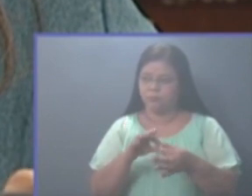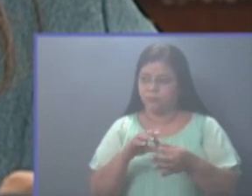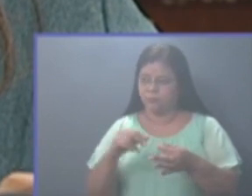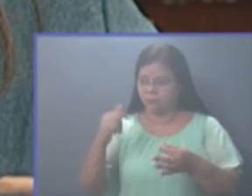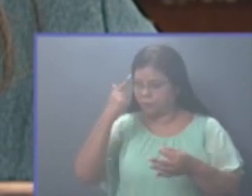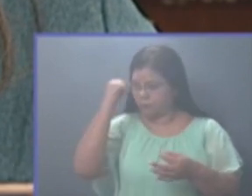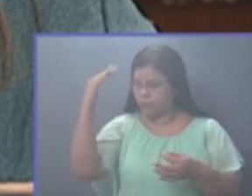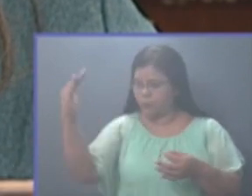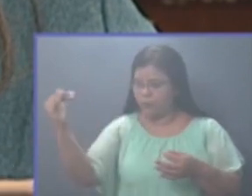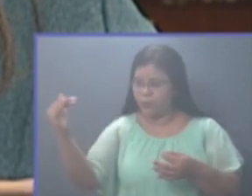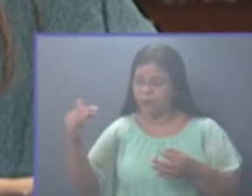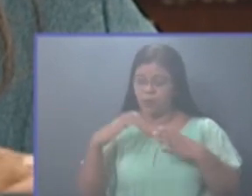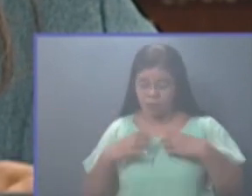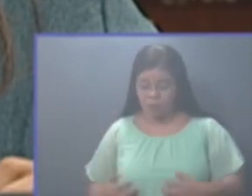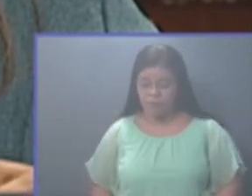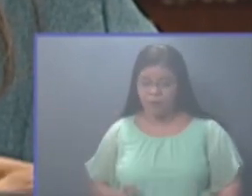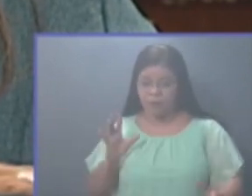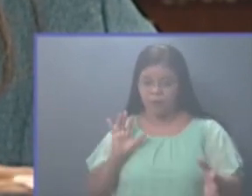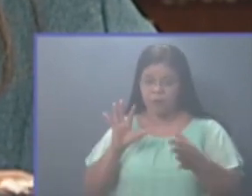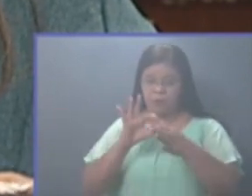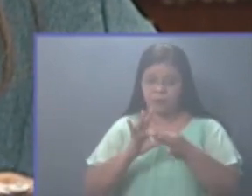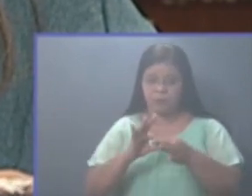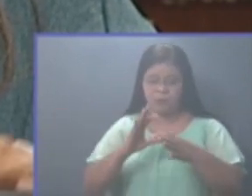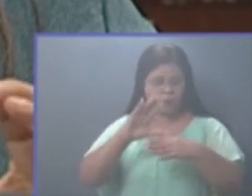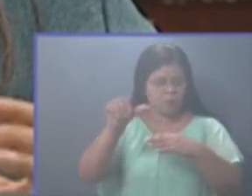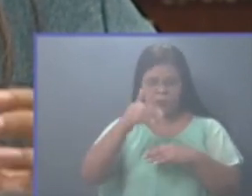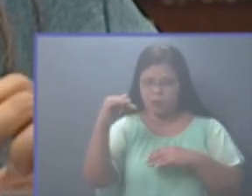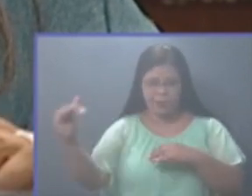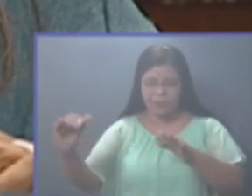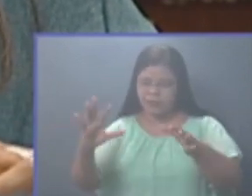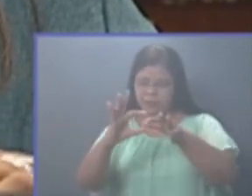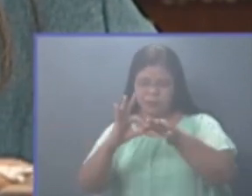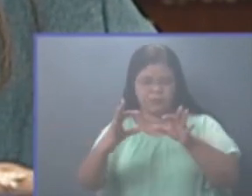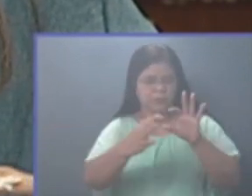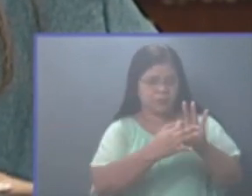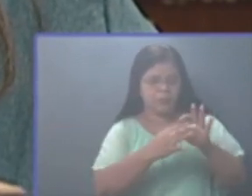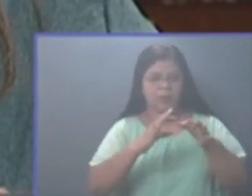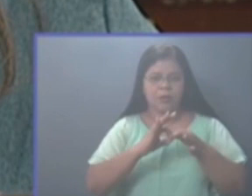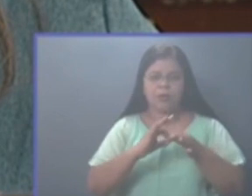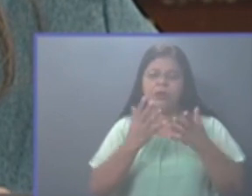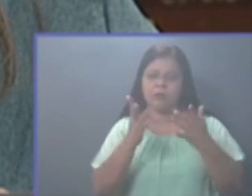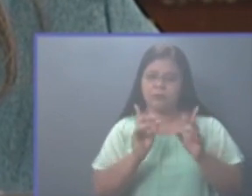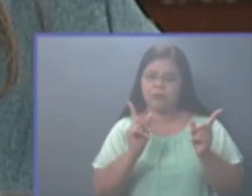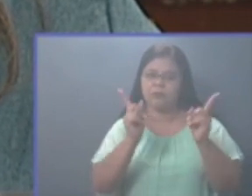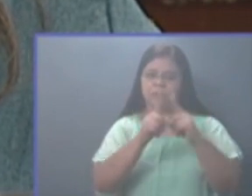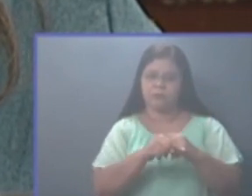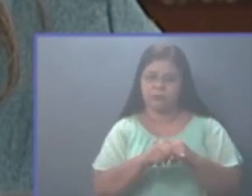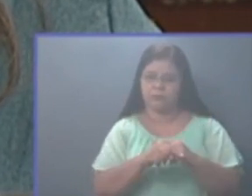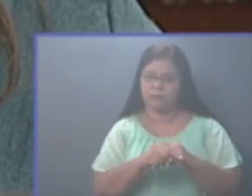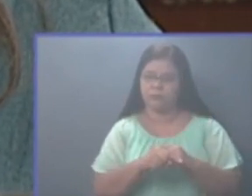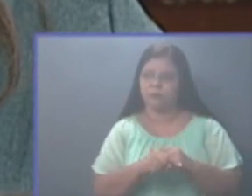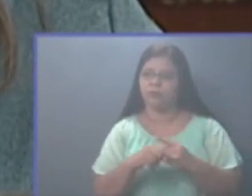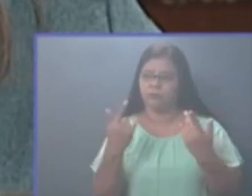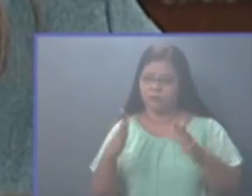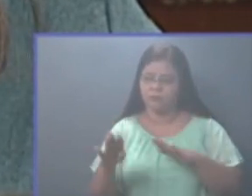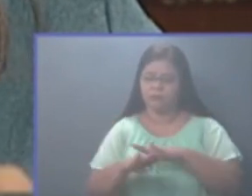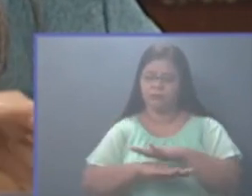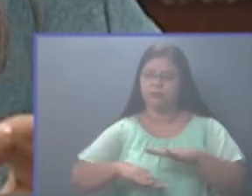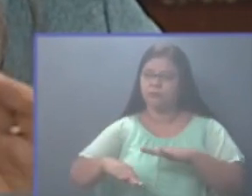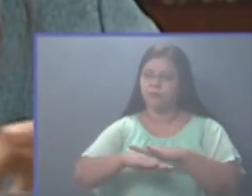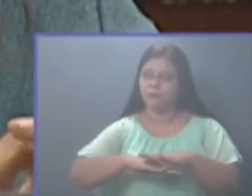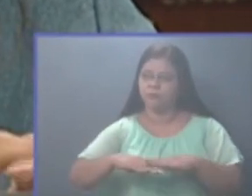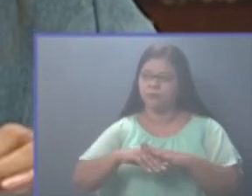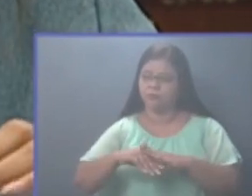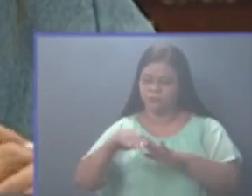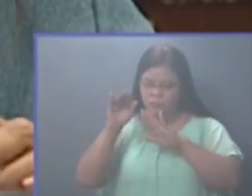políticas, diplomáticas en el mundo por parte de Estados Unidos cambien y estén basadas en